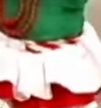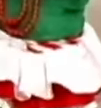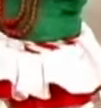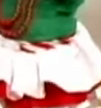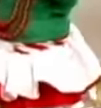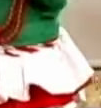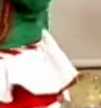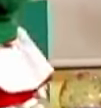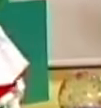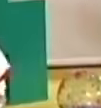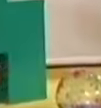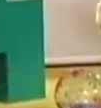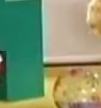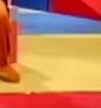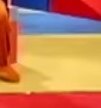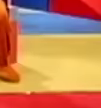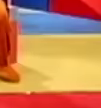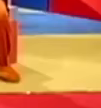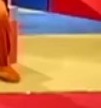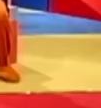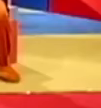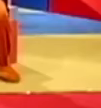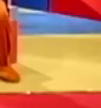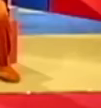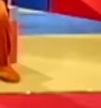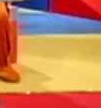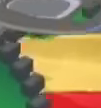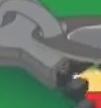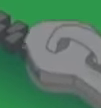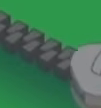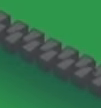Catalinita. Ya aprenderás.